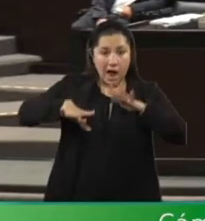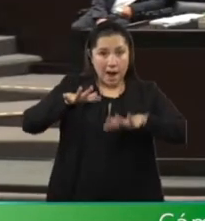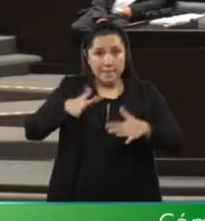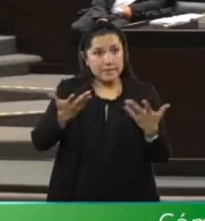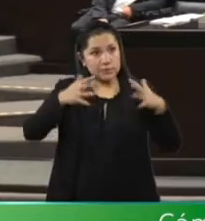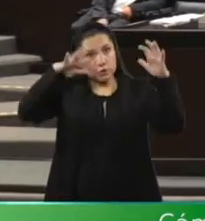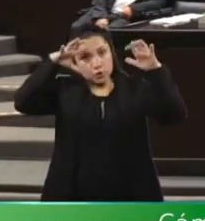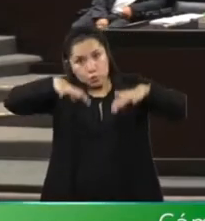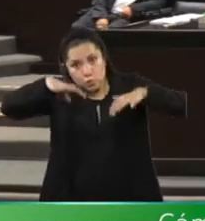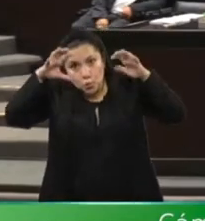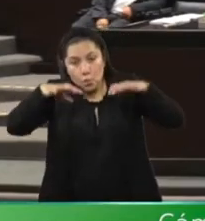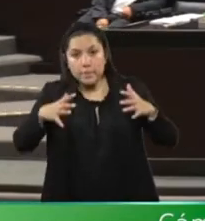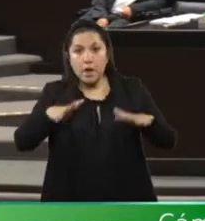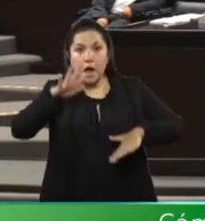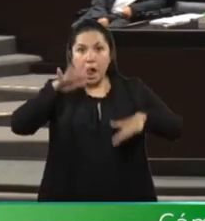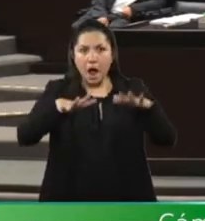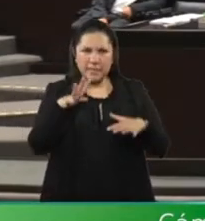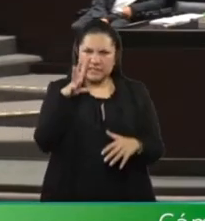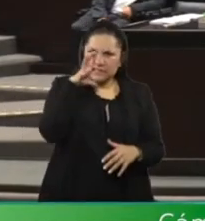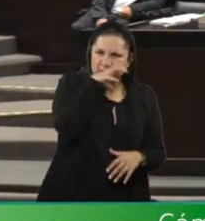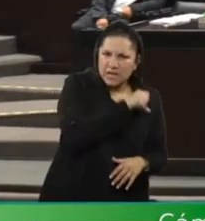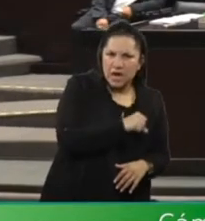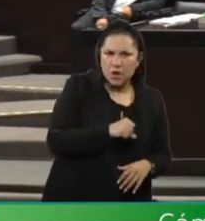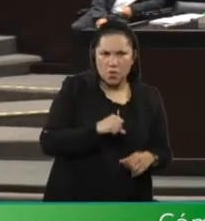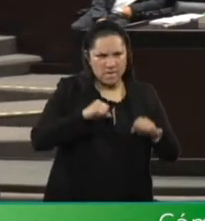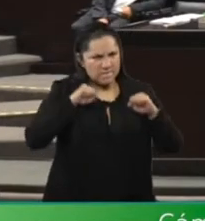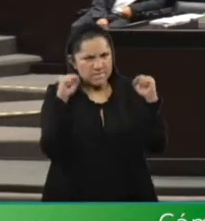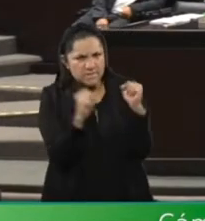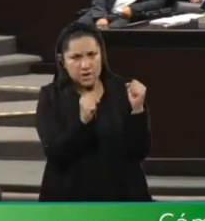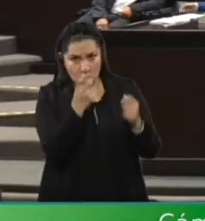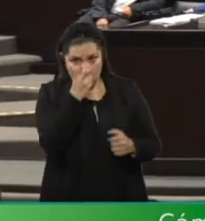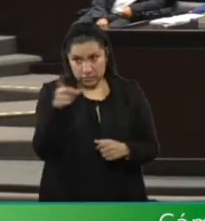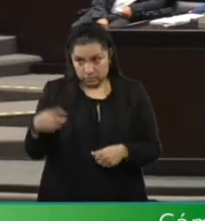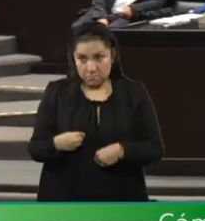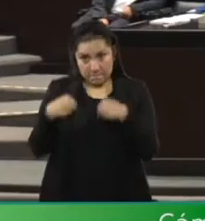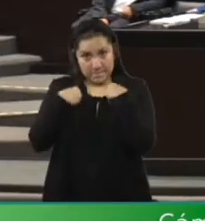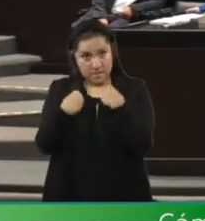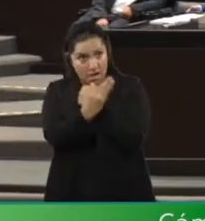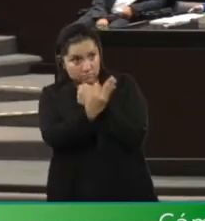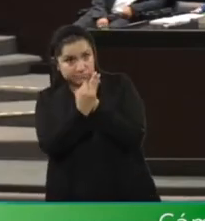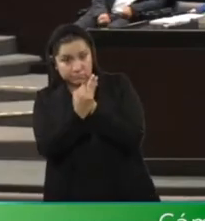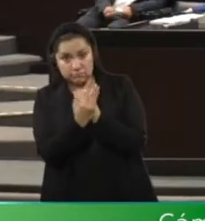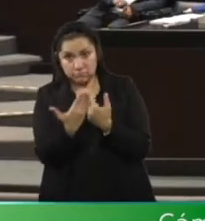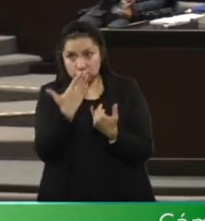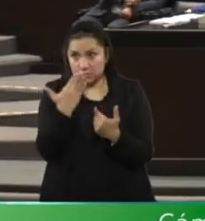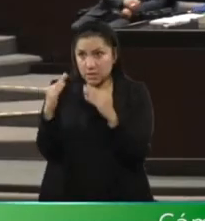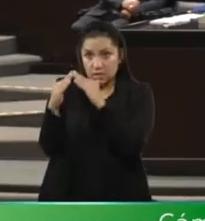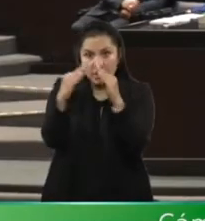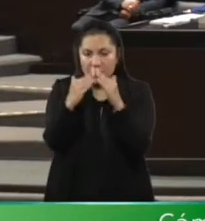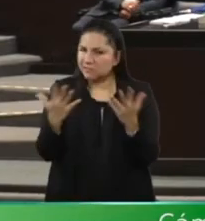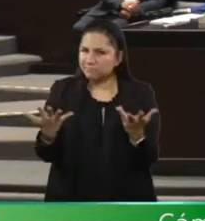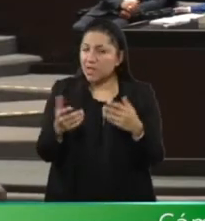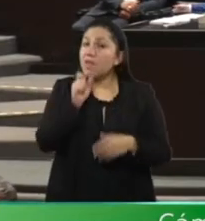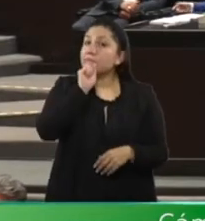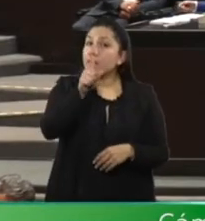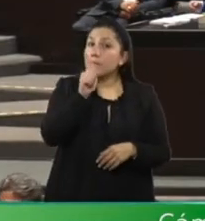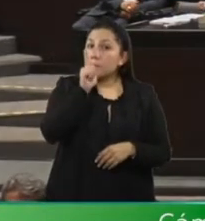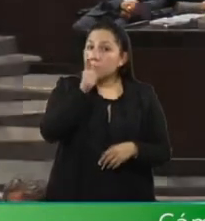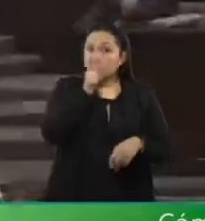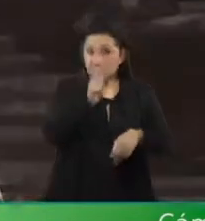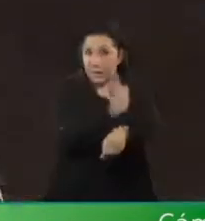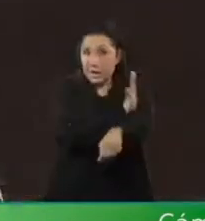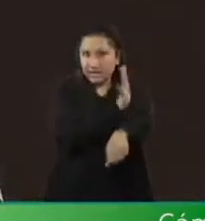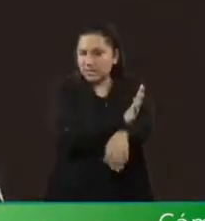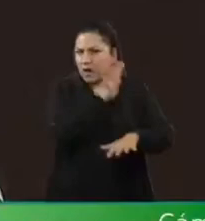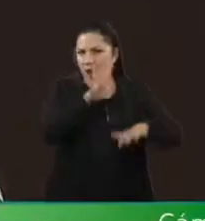las altas o las bajas temperaturas. Si hablamos de la falta de agua y de electricidad, existen muchos ejemplos tristes, como en la comunidad de La Tómbola